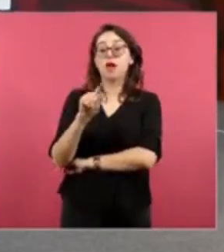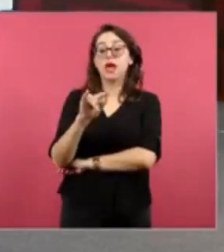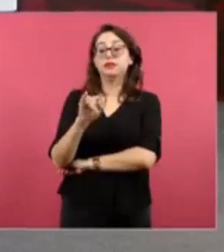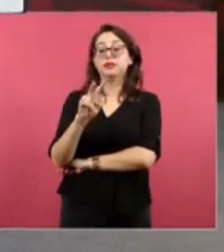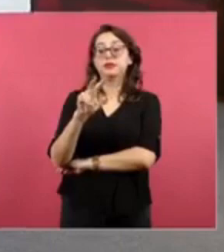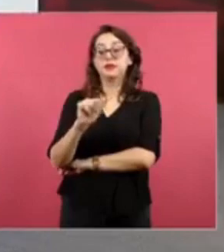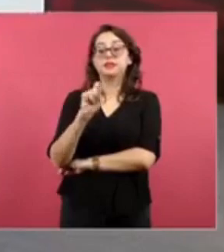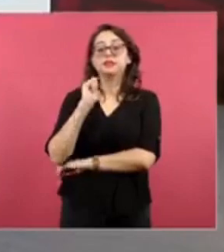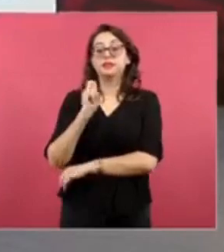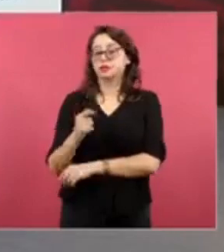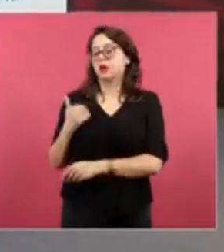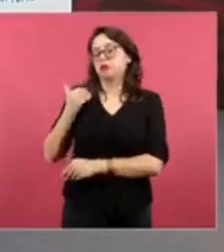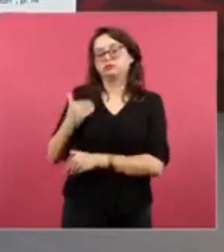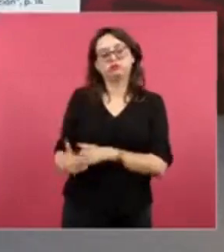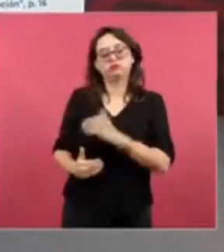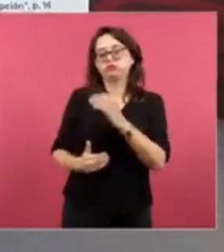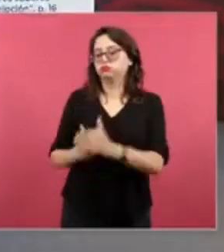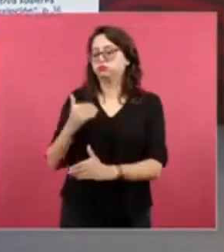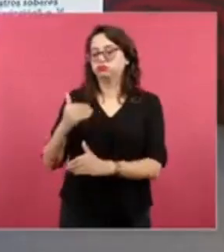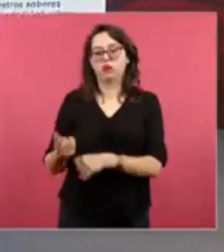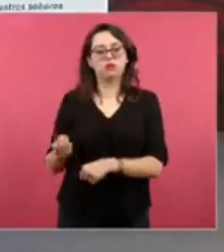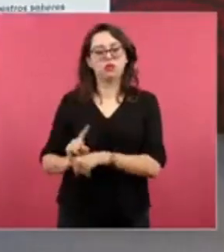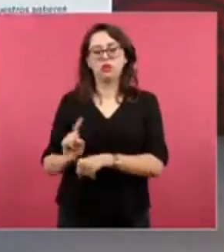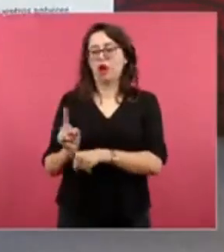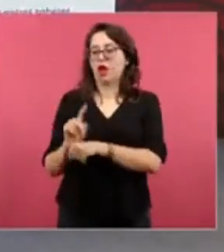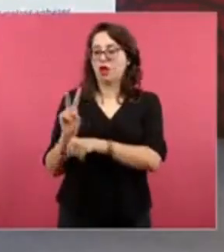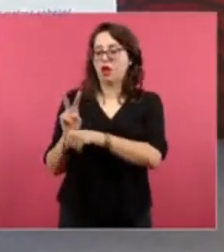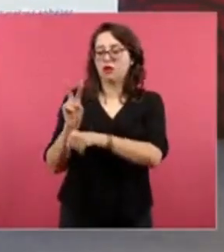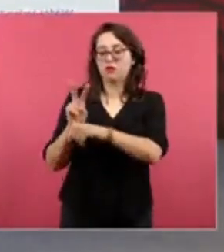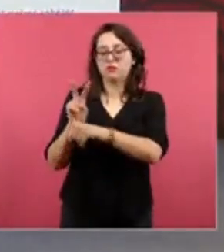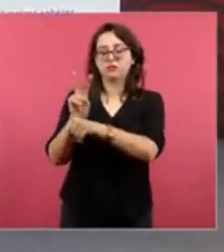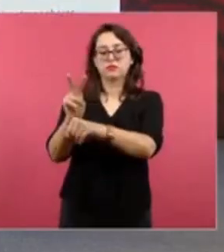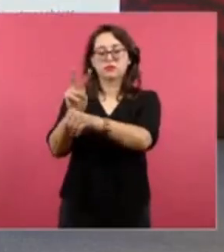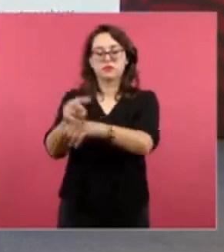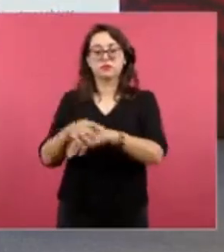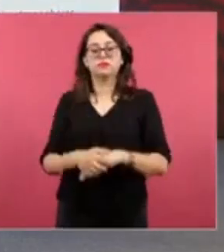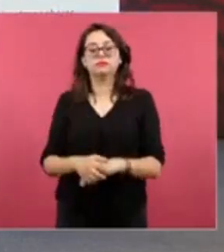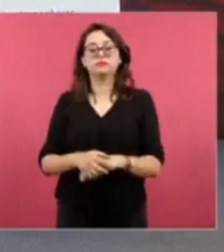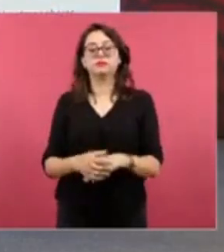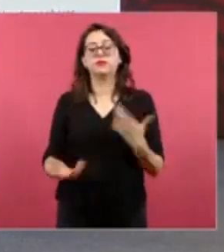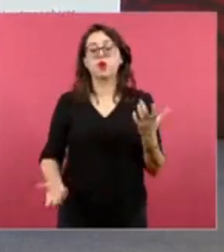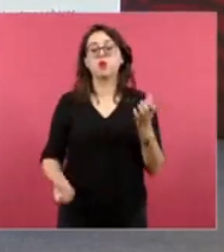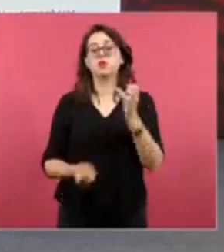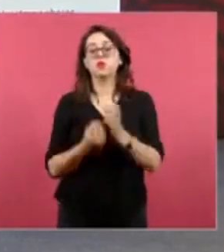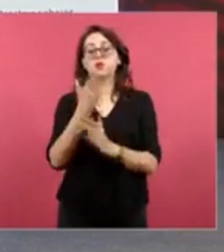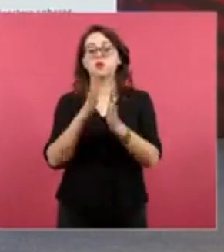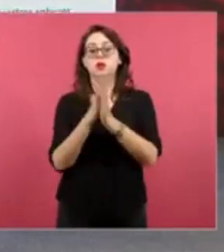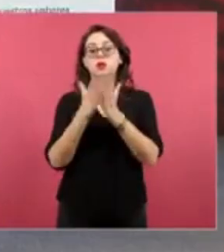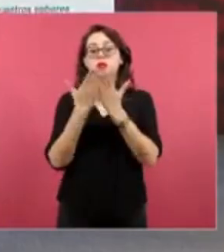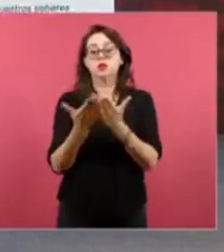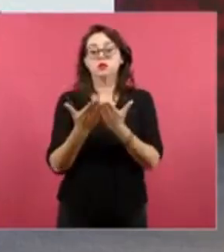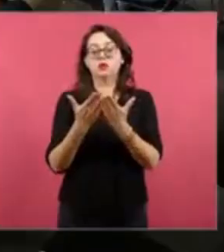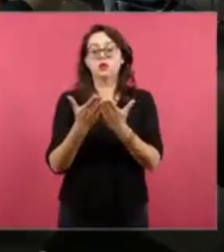conferencias. Y la vinculación con la nueva familia de libros de texto en la página 16,